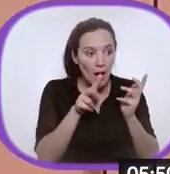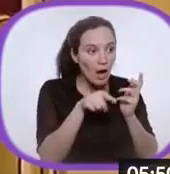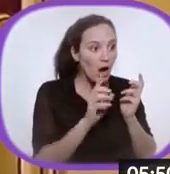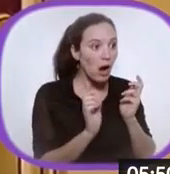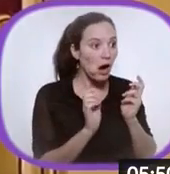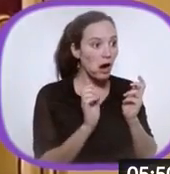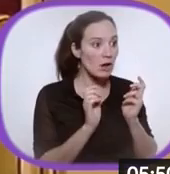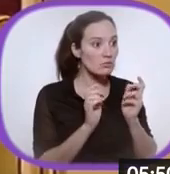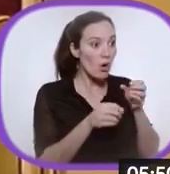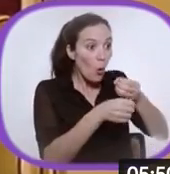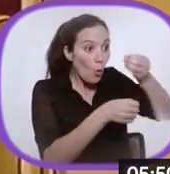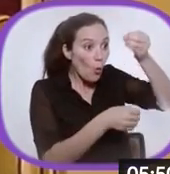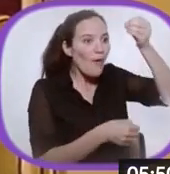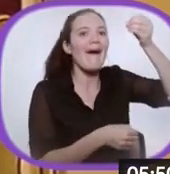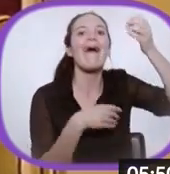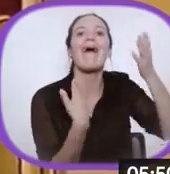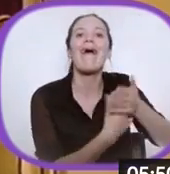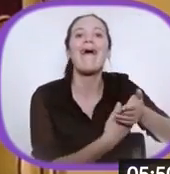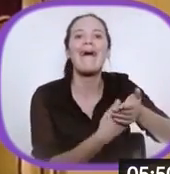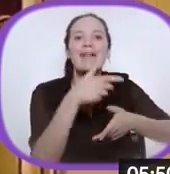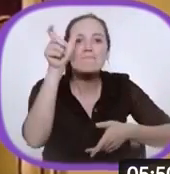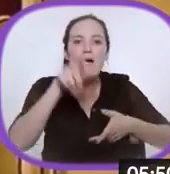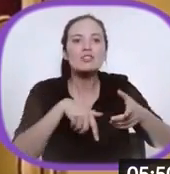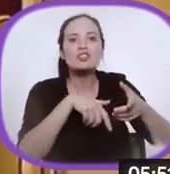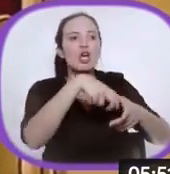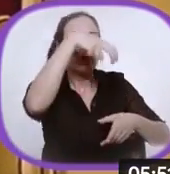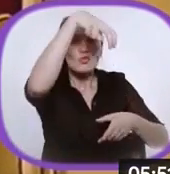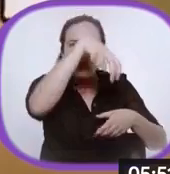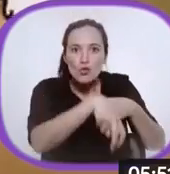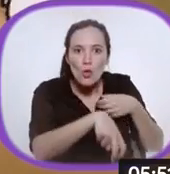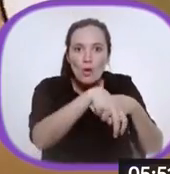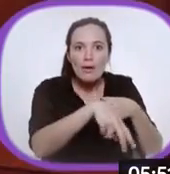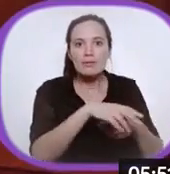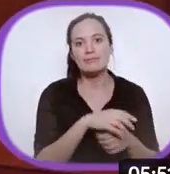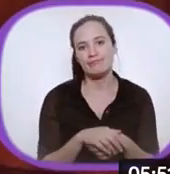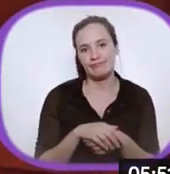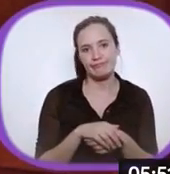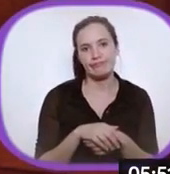¡Miren! ¡Una cuerda! ¡Alguien bajó por aquí! Oh, oh.